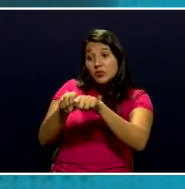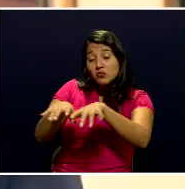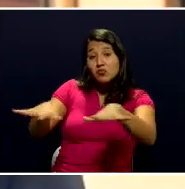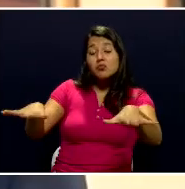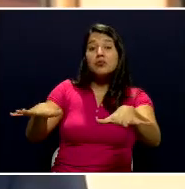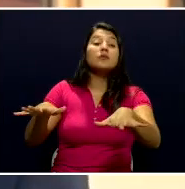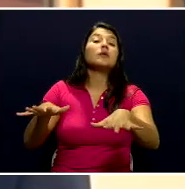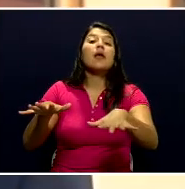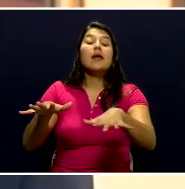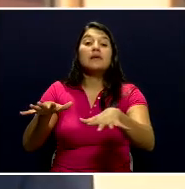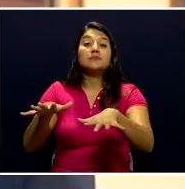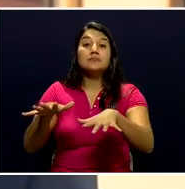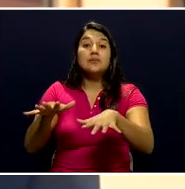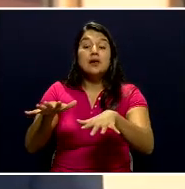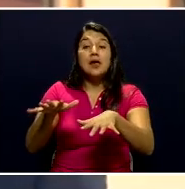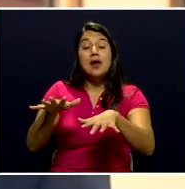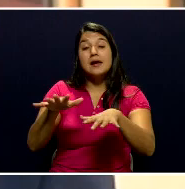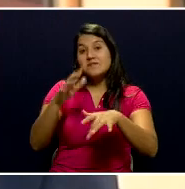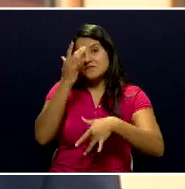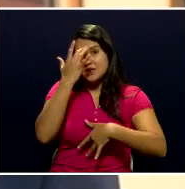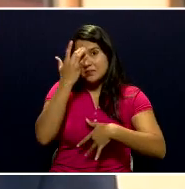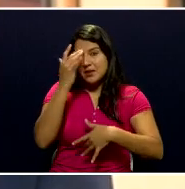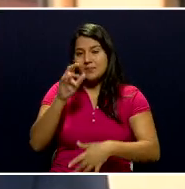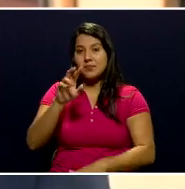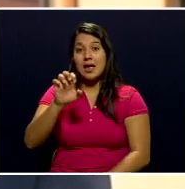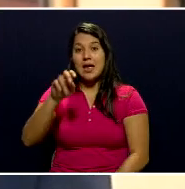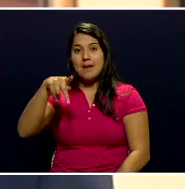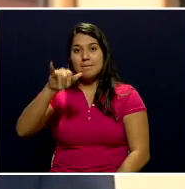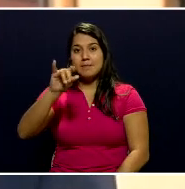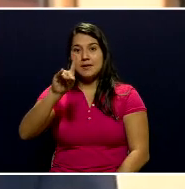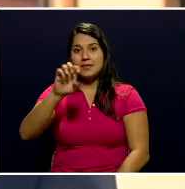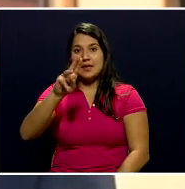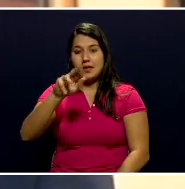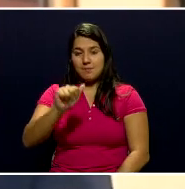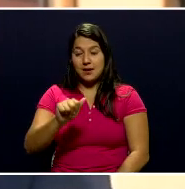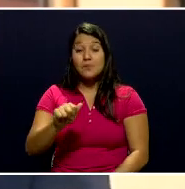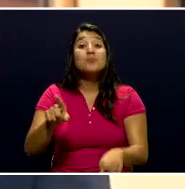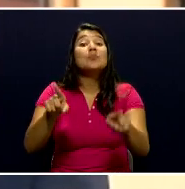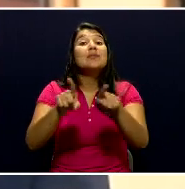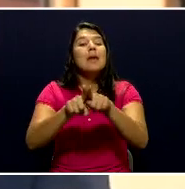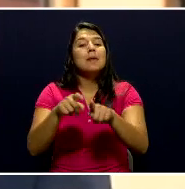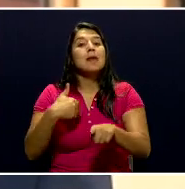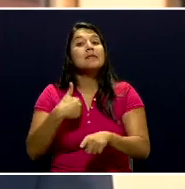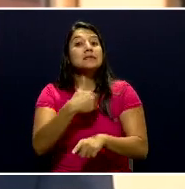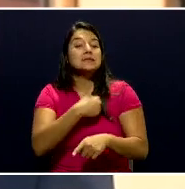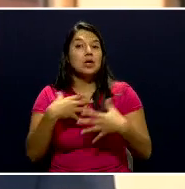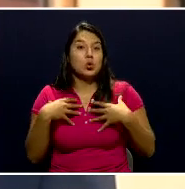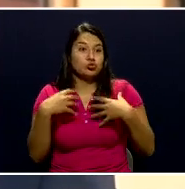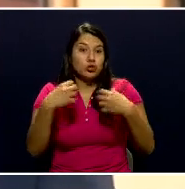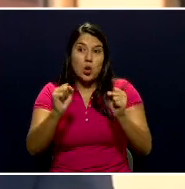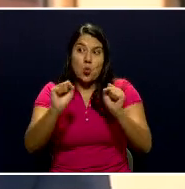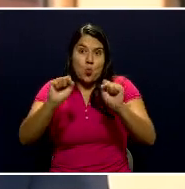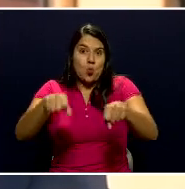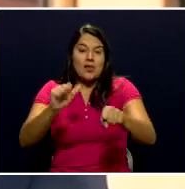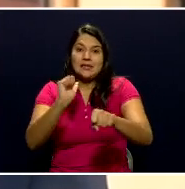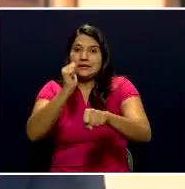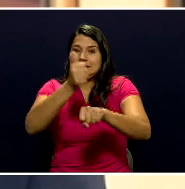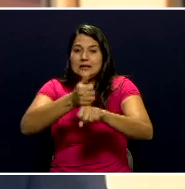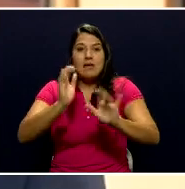epidemia. También existe la posibilidad de que el Ministerio de Salud dicte lineamientos generales para